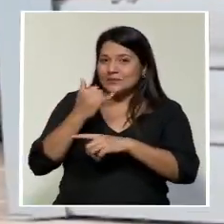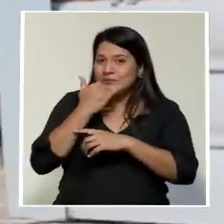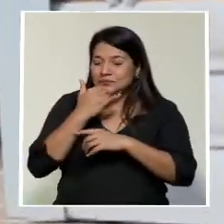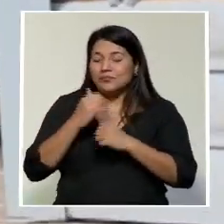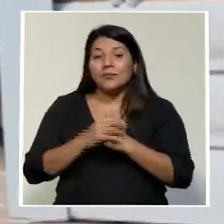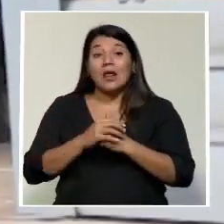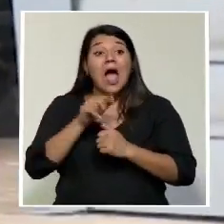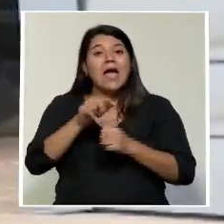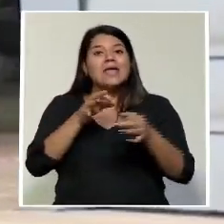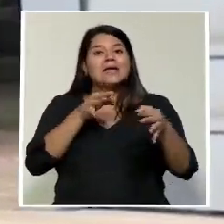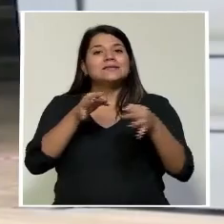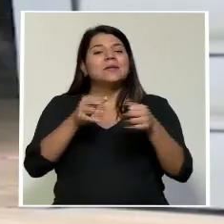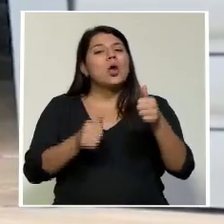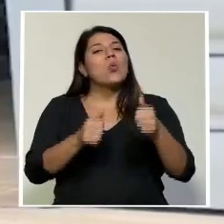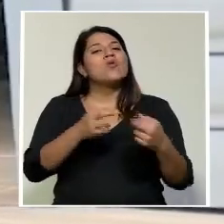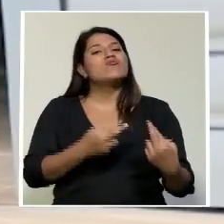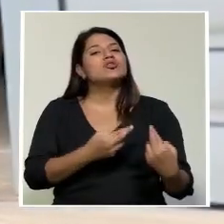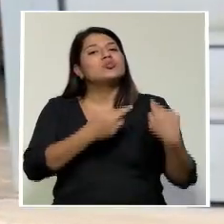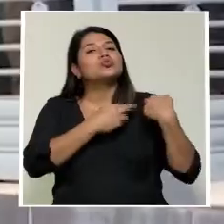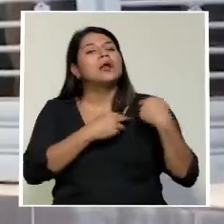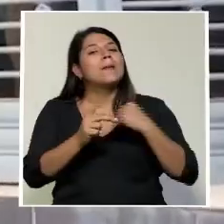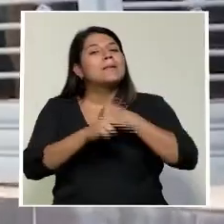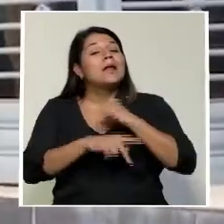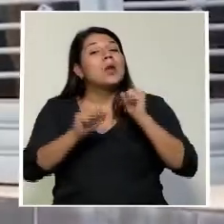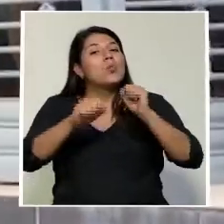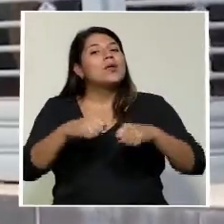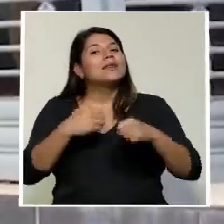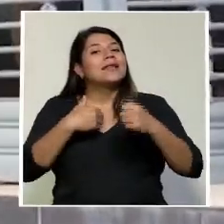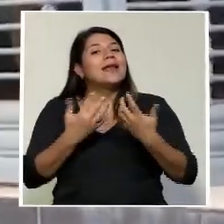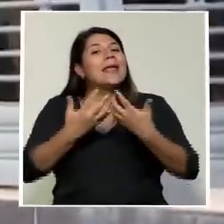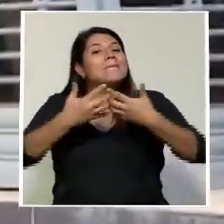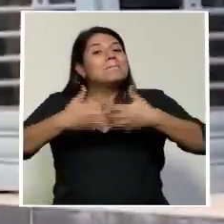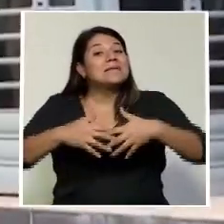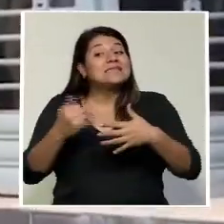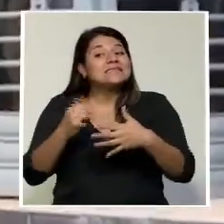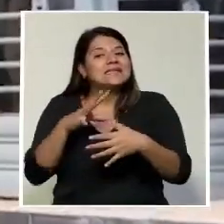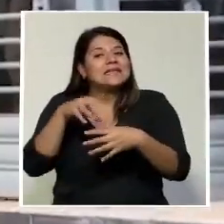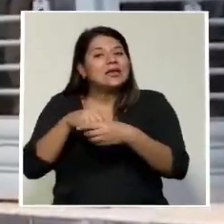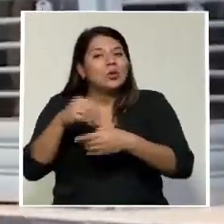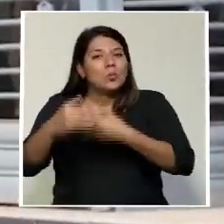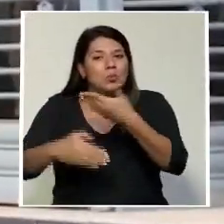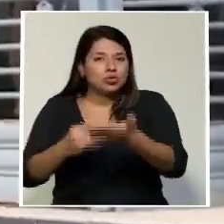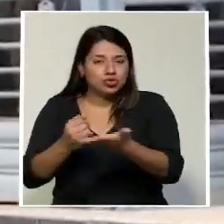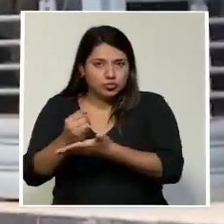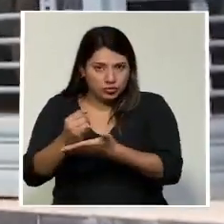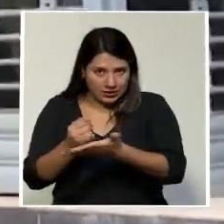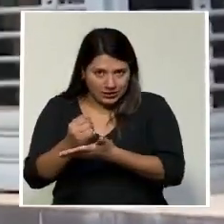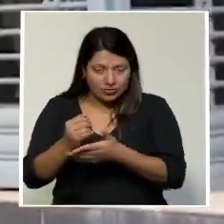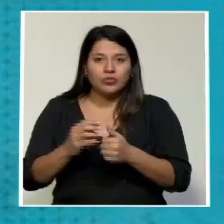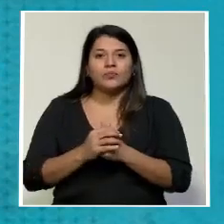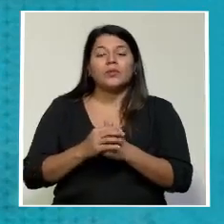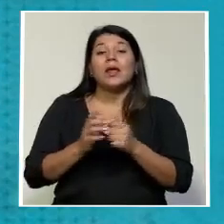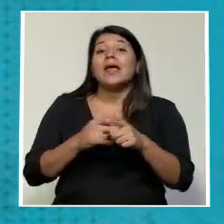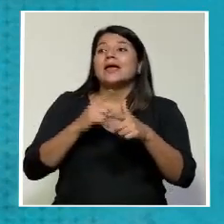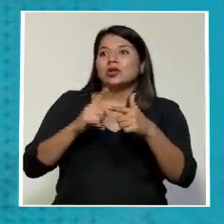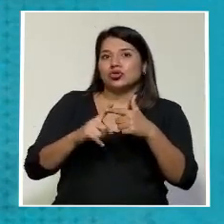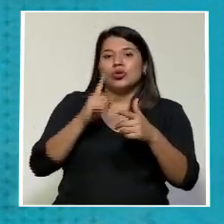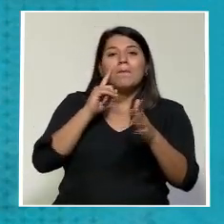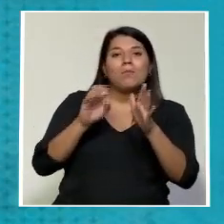que puedan tener las empresas que son investigadas por diferentes razones. Entonces, cohecho doméstico, ¿verdad?, que está